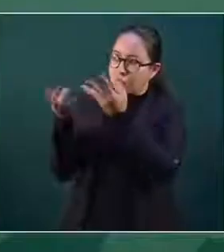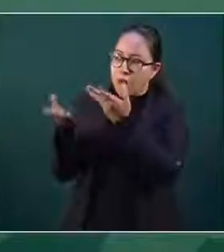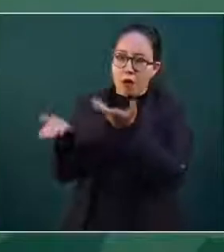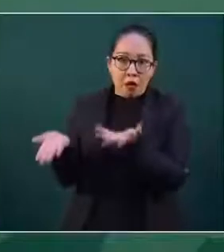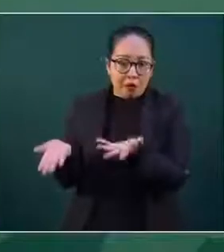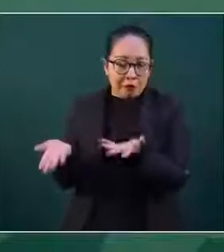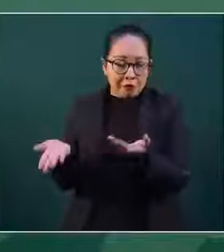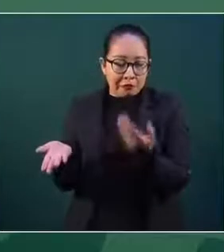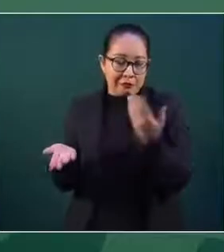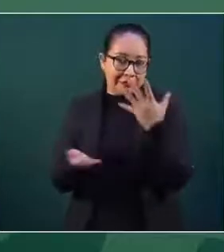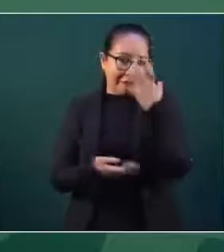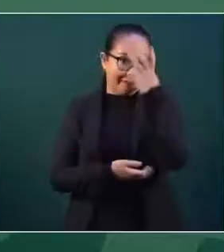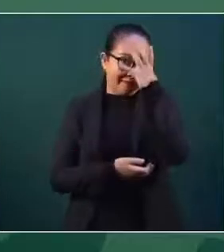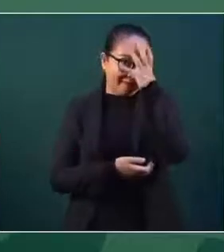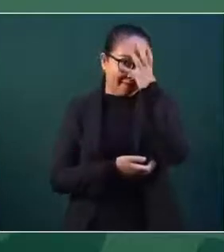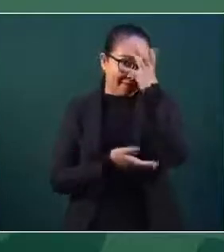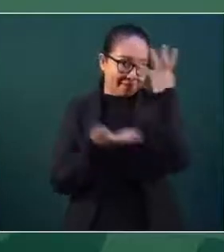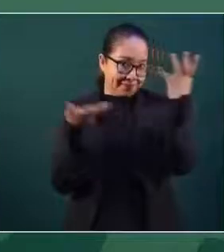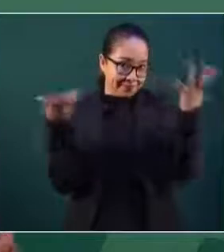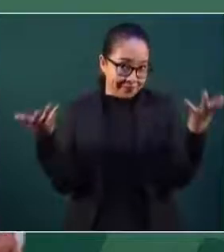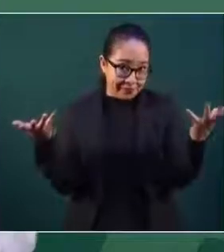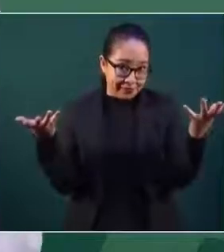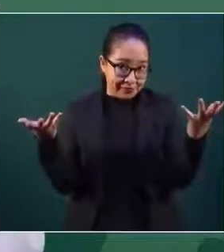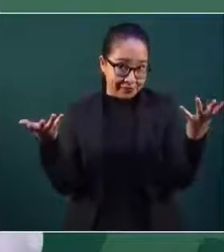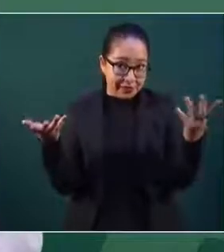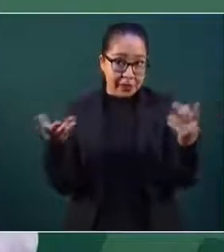Terminaban los servidores públicos como empleados